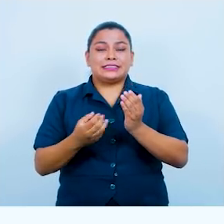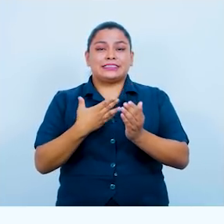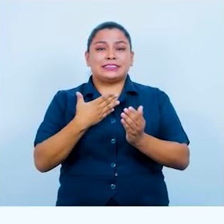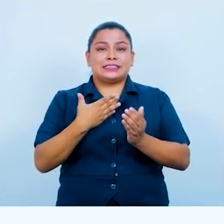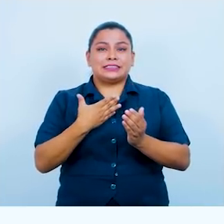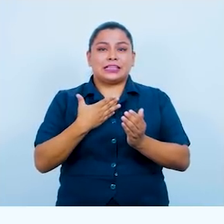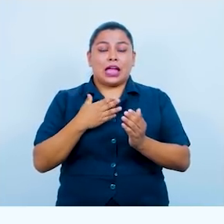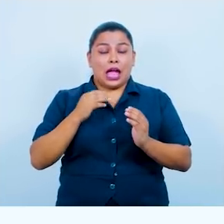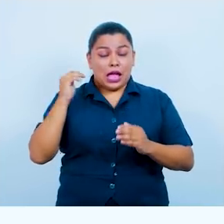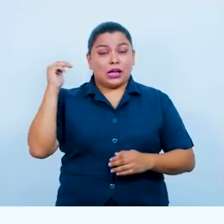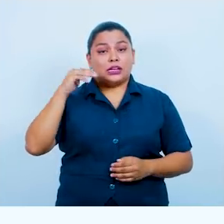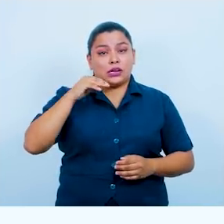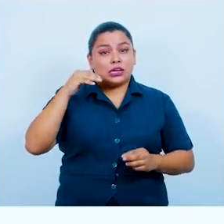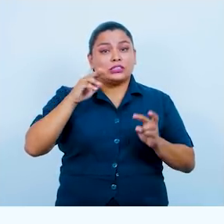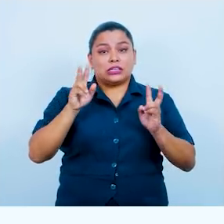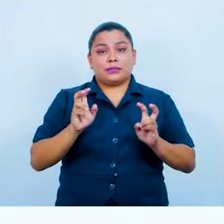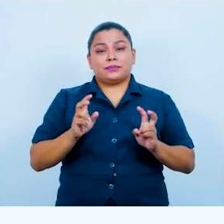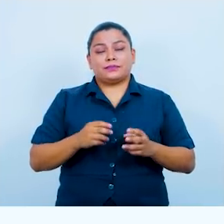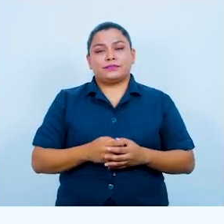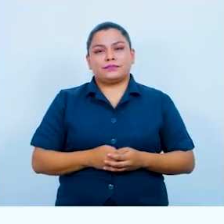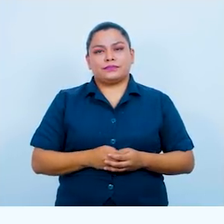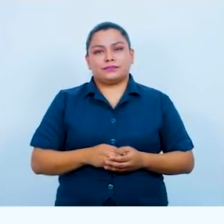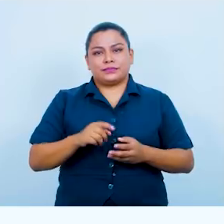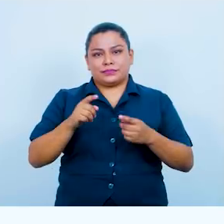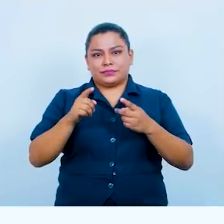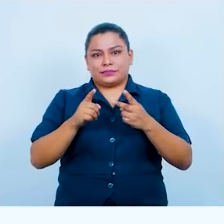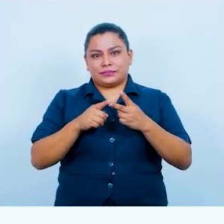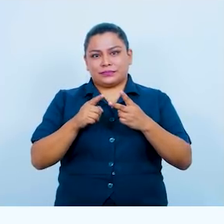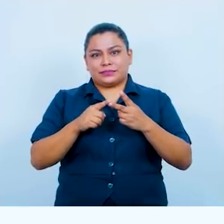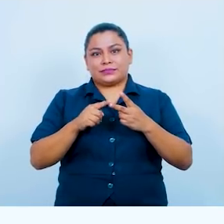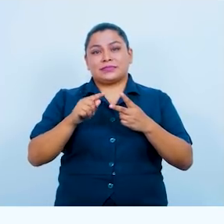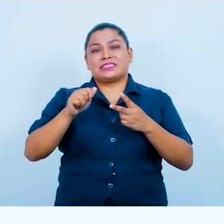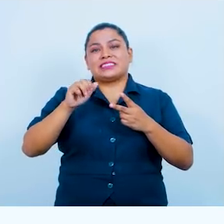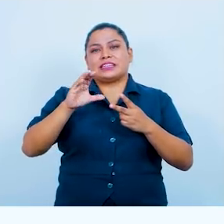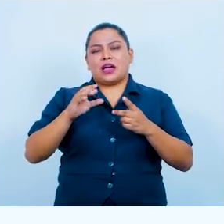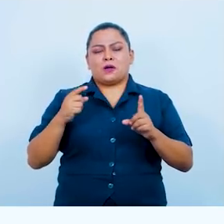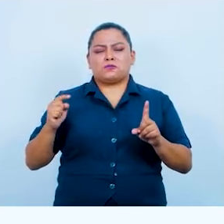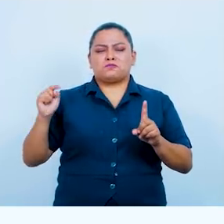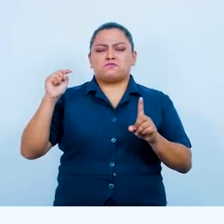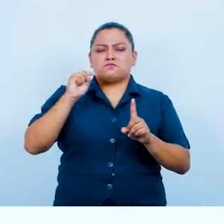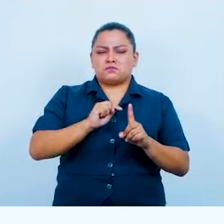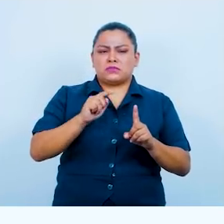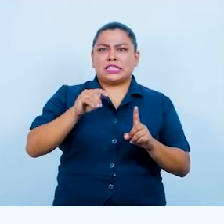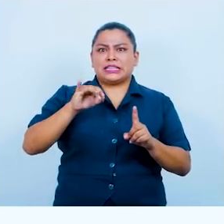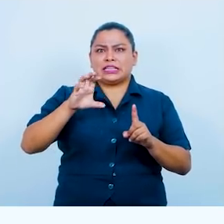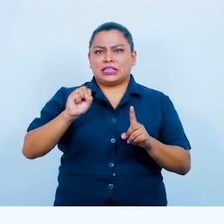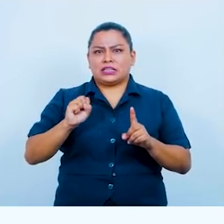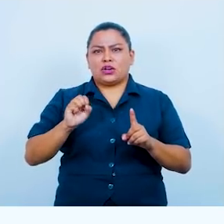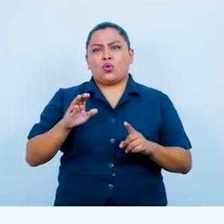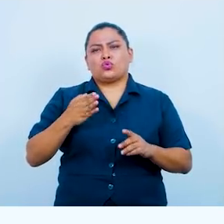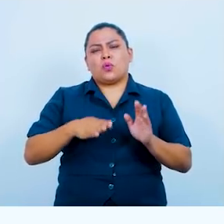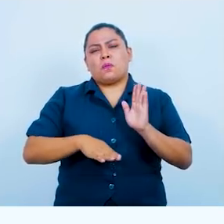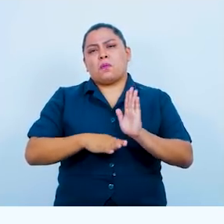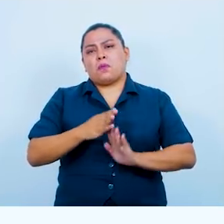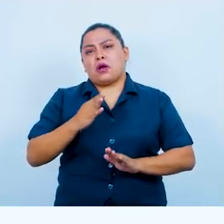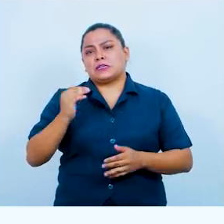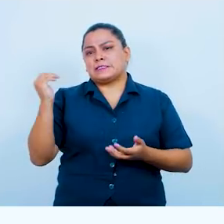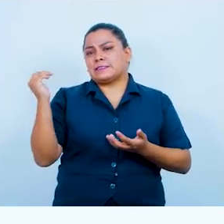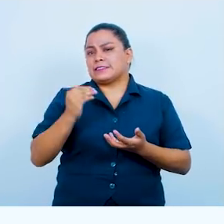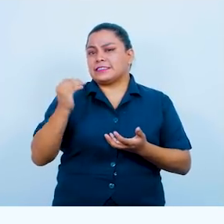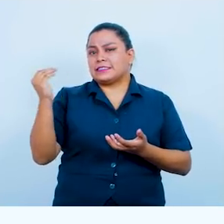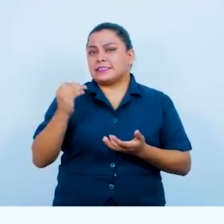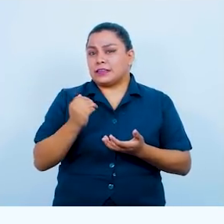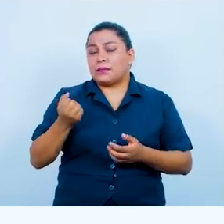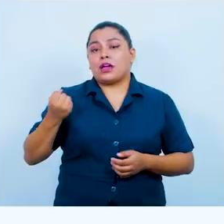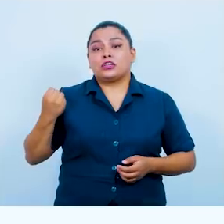en el ámbito educativo. Las TAC tratan de orientar a las TIC hacia usos más formativos, tanto como